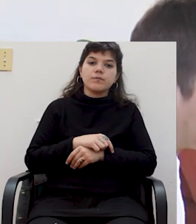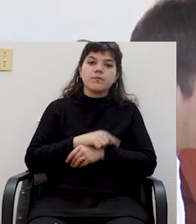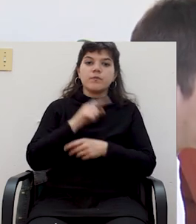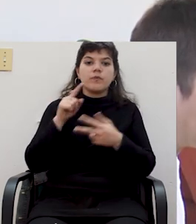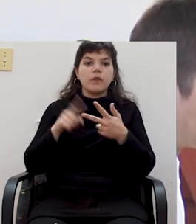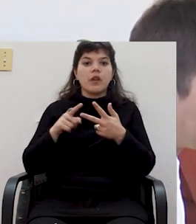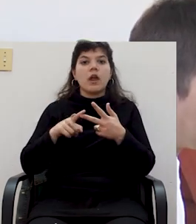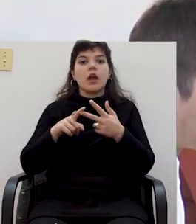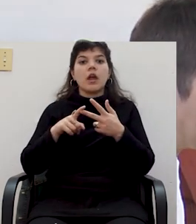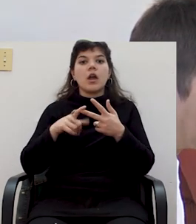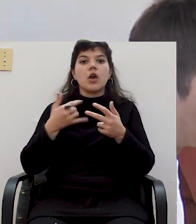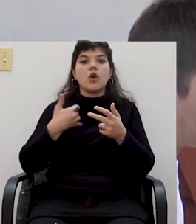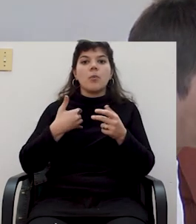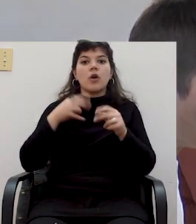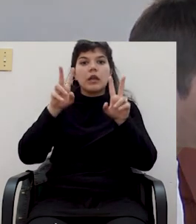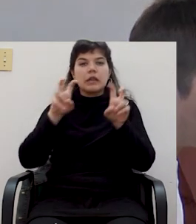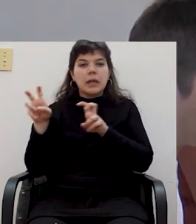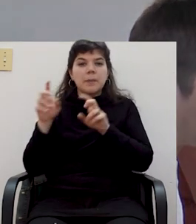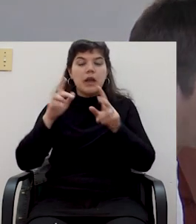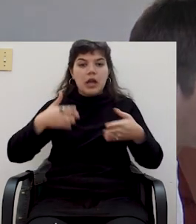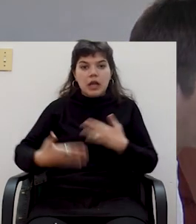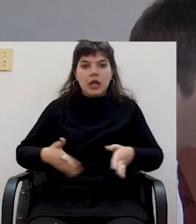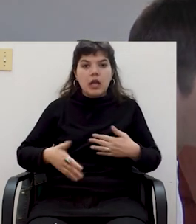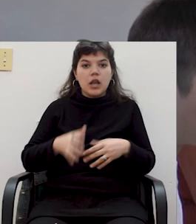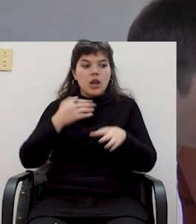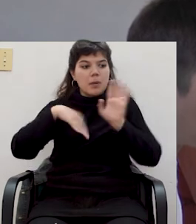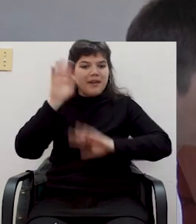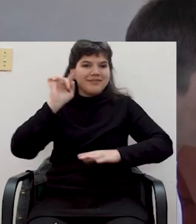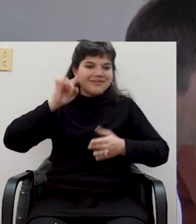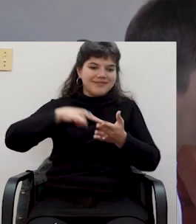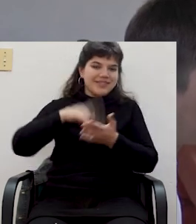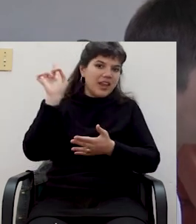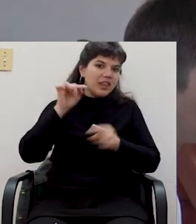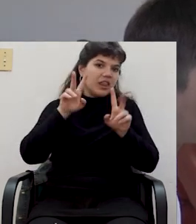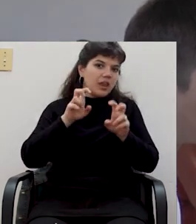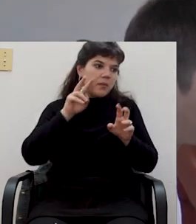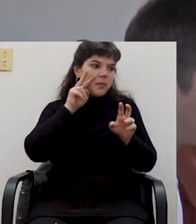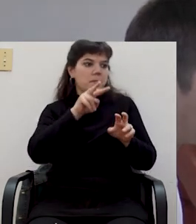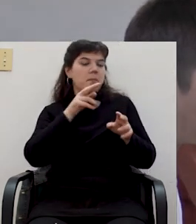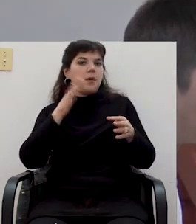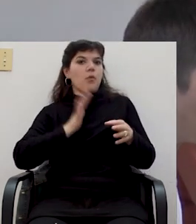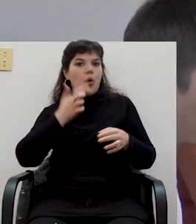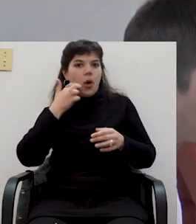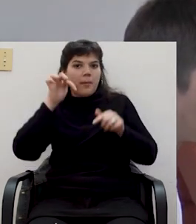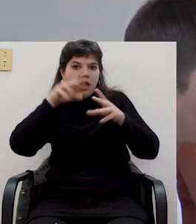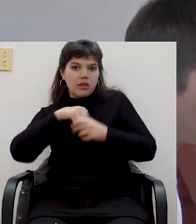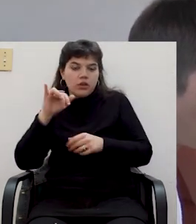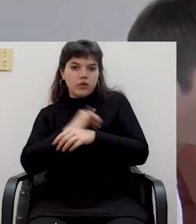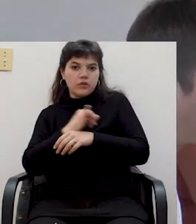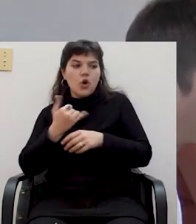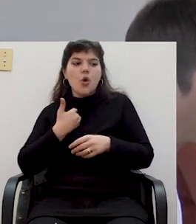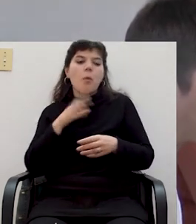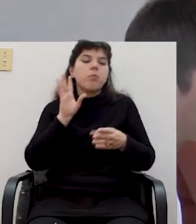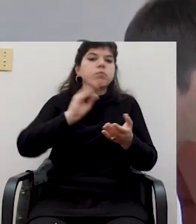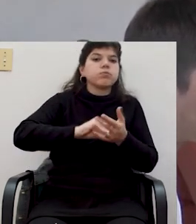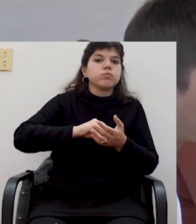Pues, transversalizar el género se plantea como elemento central para la incorporación de la perspectiva de género en la institución. ¿Qué puede incorporarse? ¿Cómo